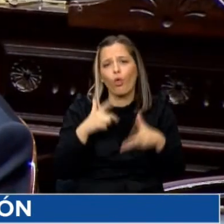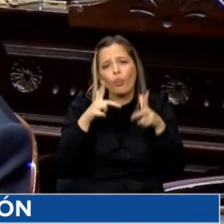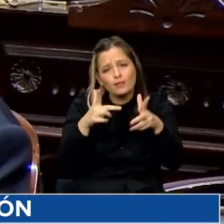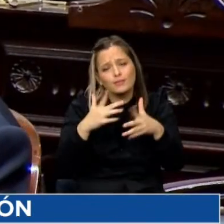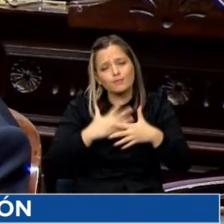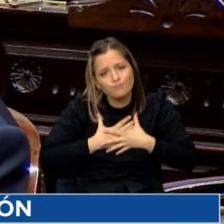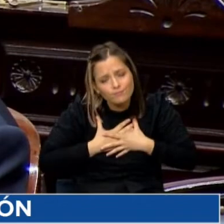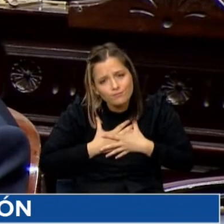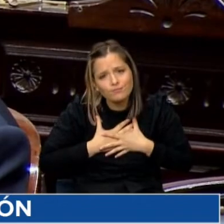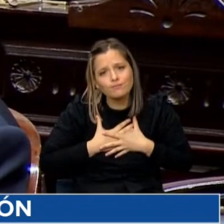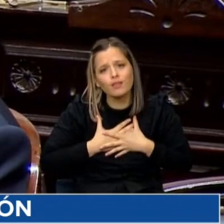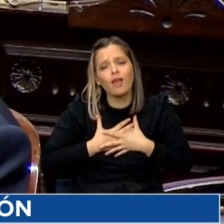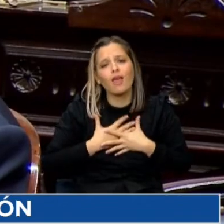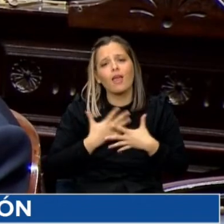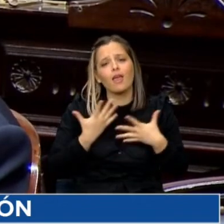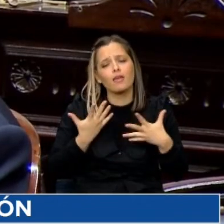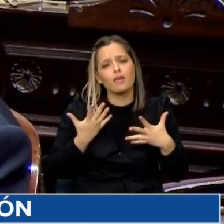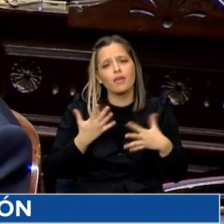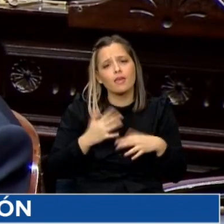fraternalmente,